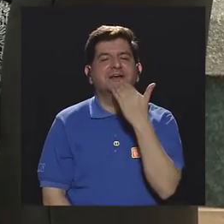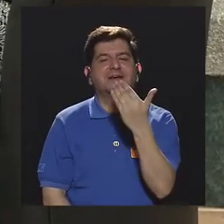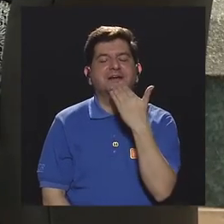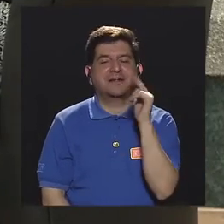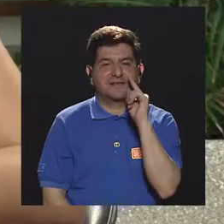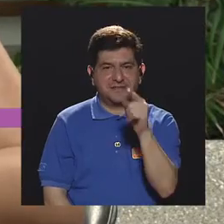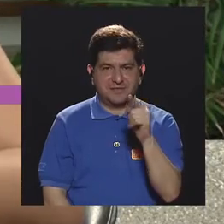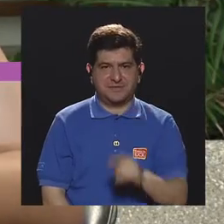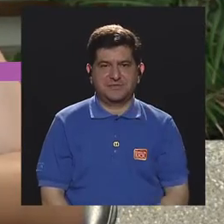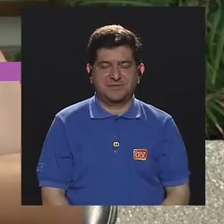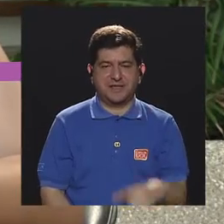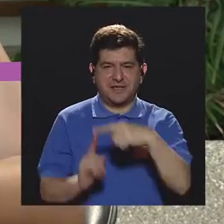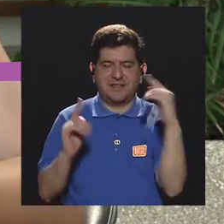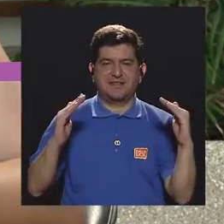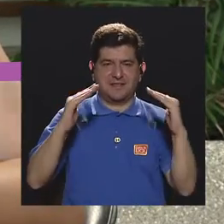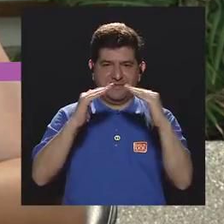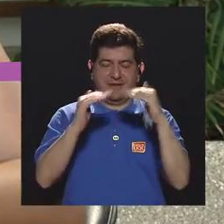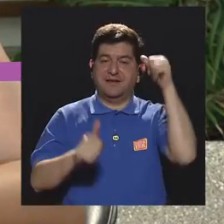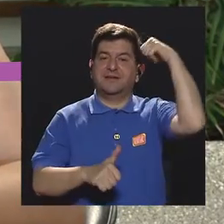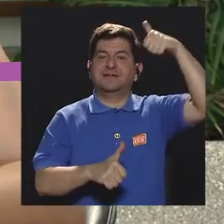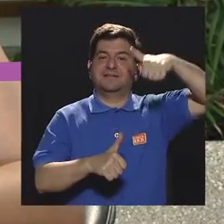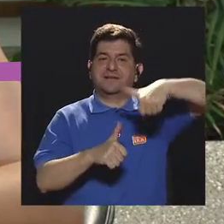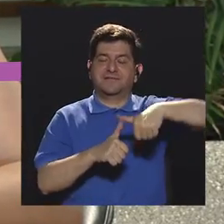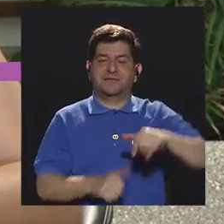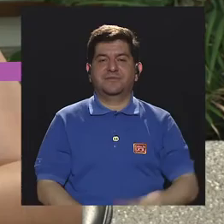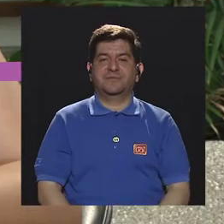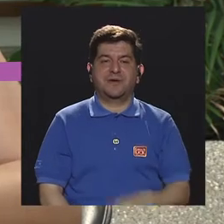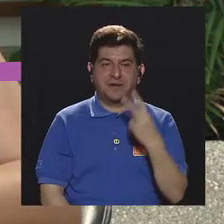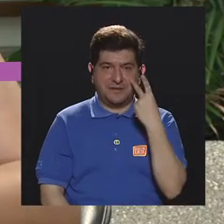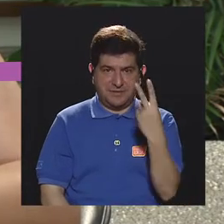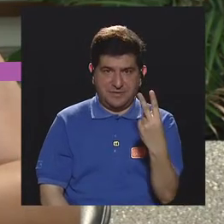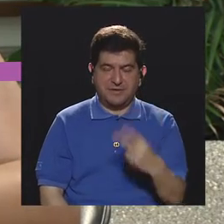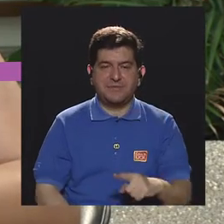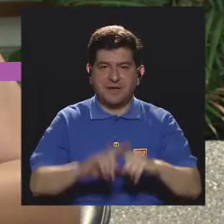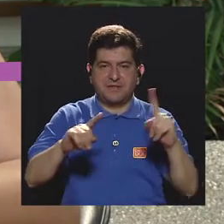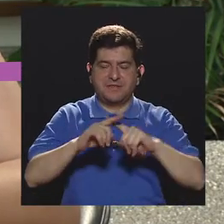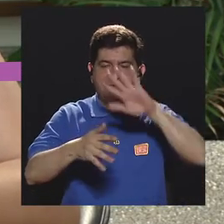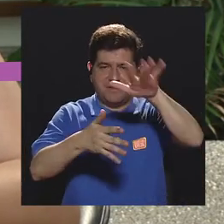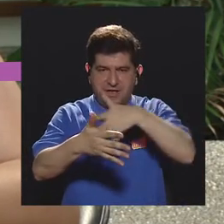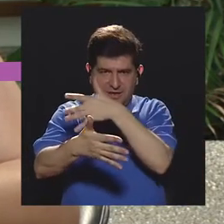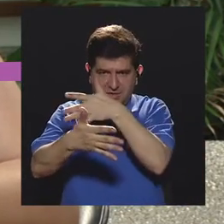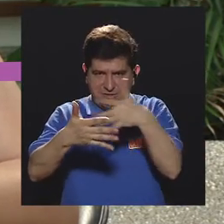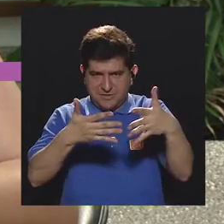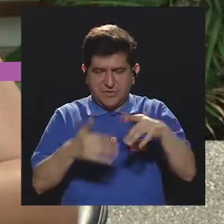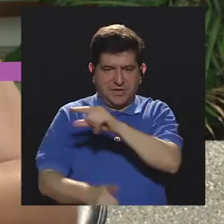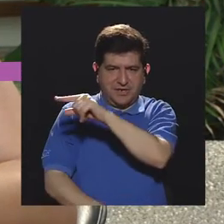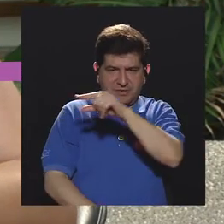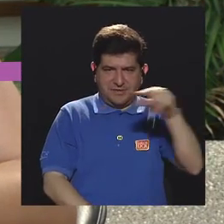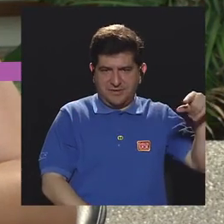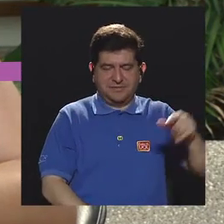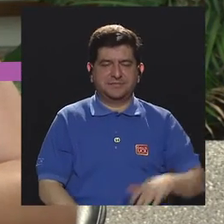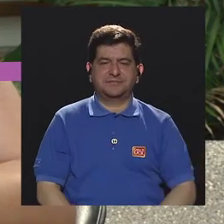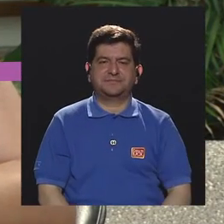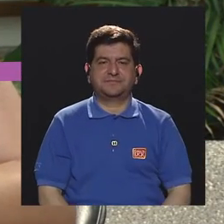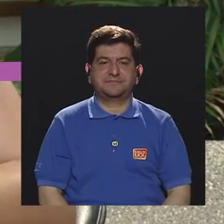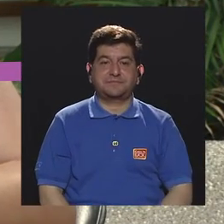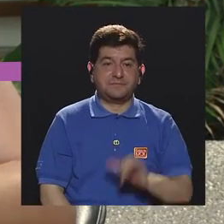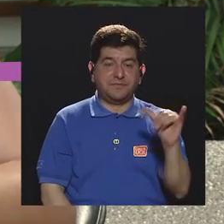expertise. Y muchísimas gracias a ustedes allá en sus casas. Recuerden vernos durante, en los diferentes horarios,